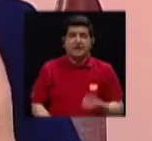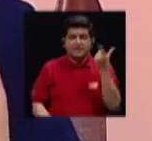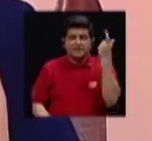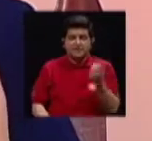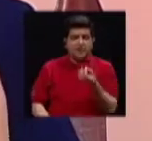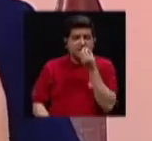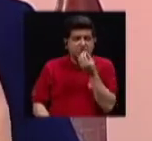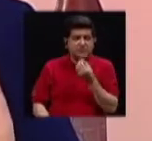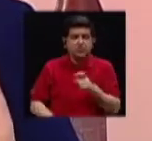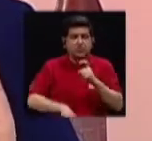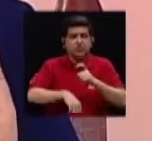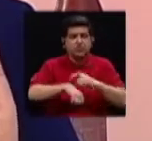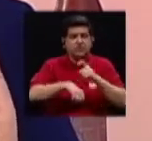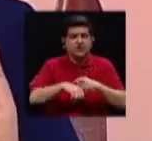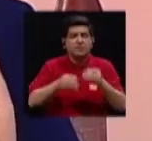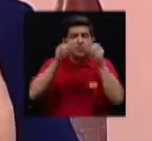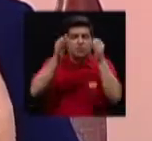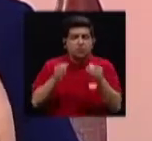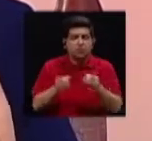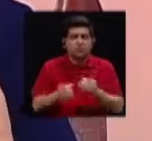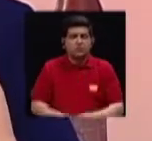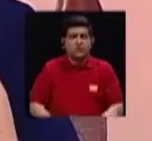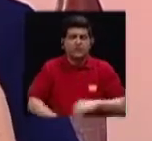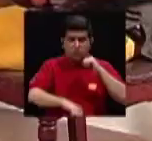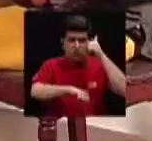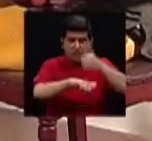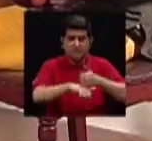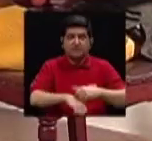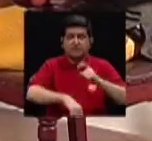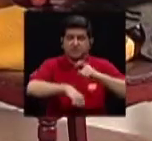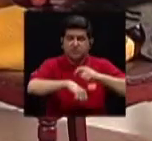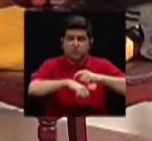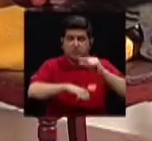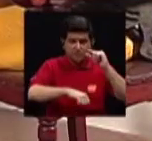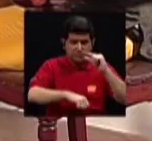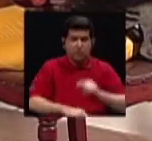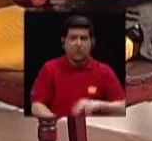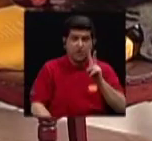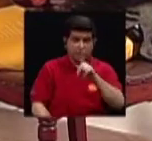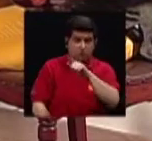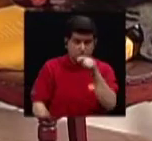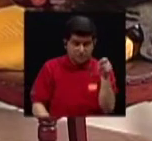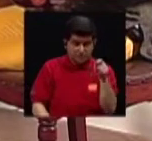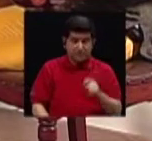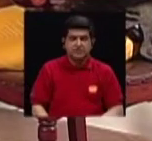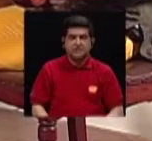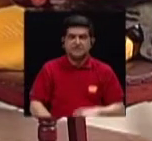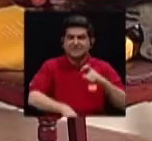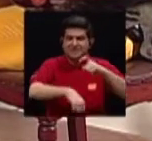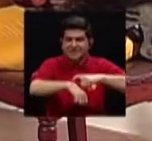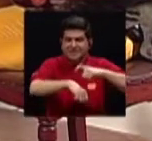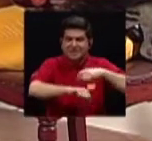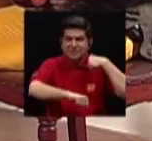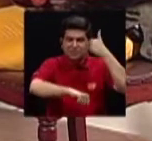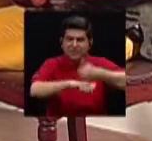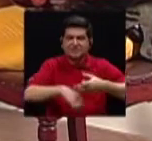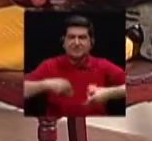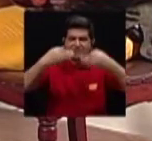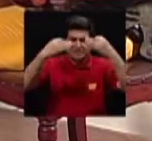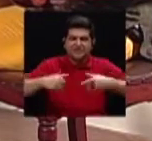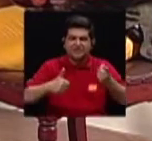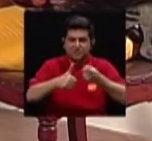¿Cuánto tardaba el juzgado en hacer una fijación provisional? 2 meses. ¿Cuánto tardaba en dictar sentencia en primera